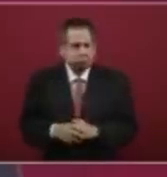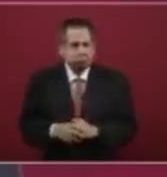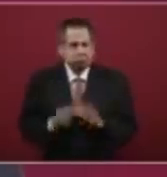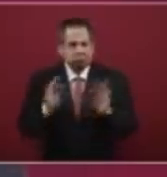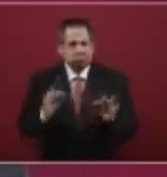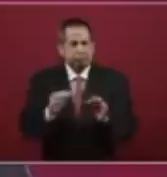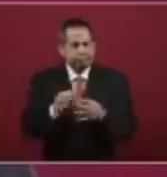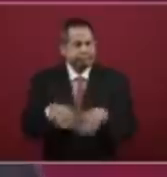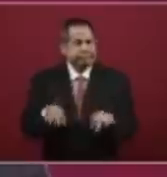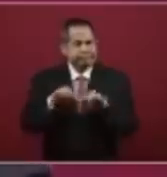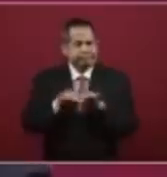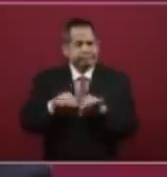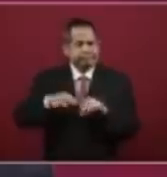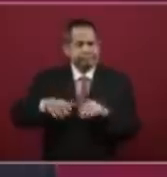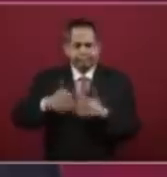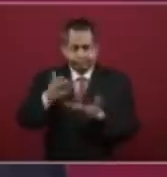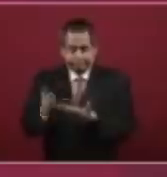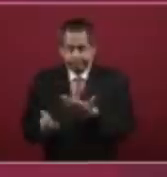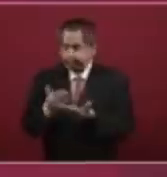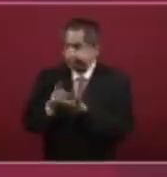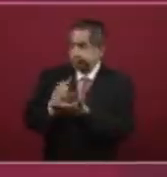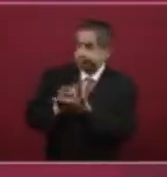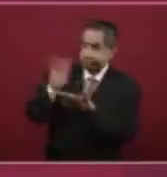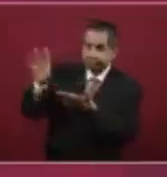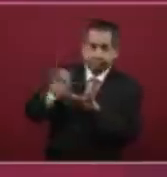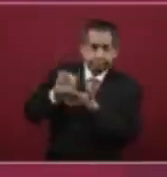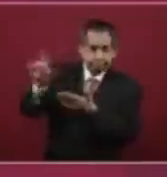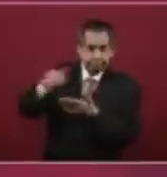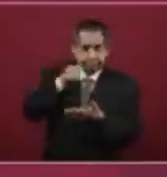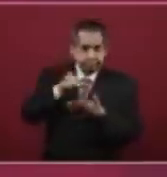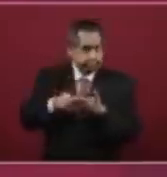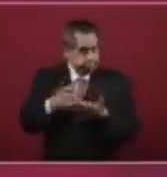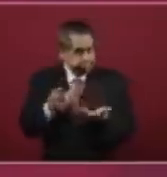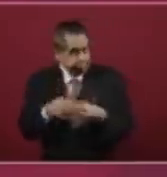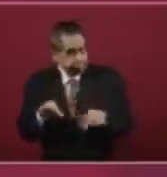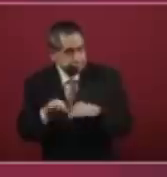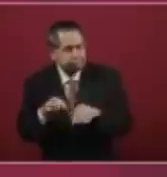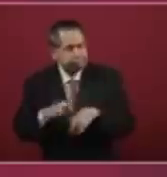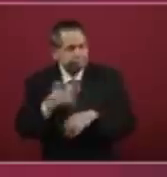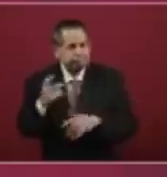Tan es importante lo que se planteó que